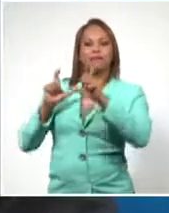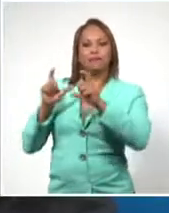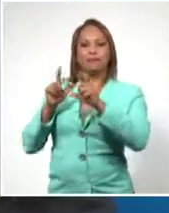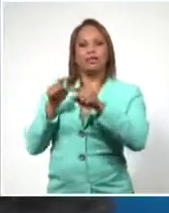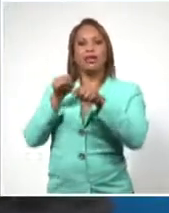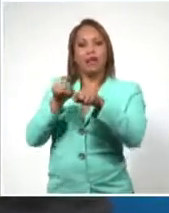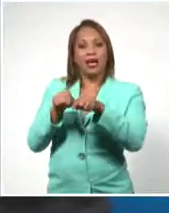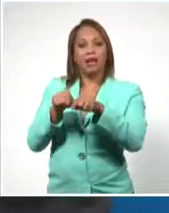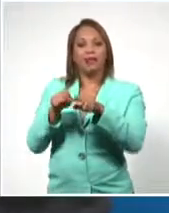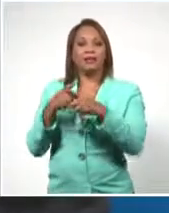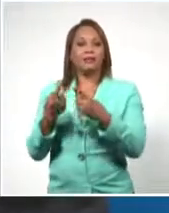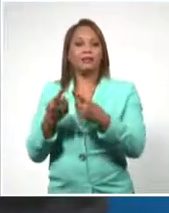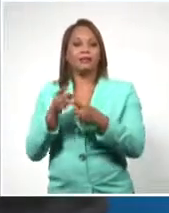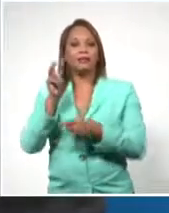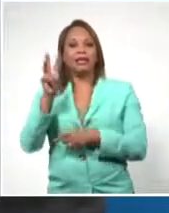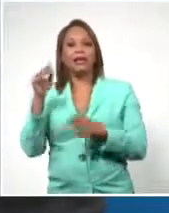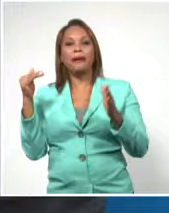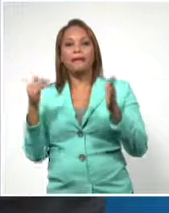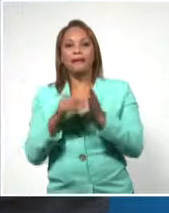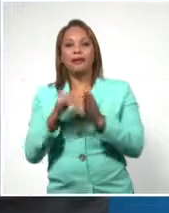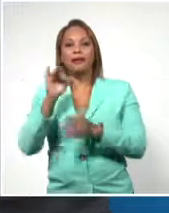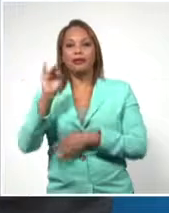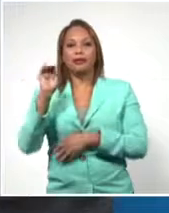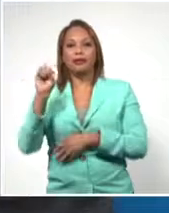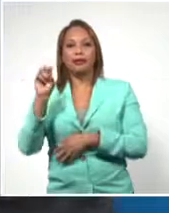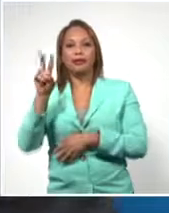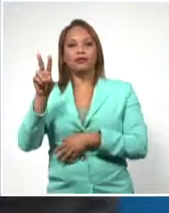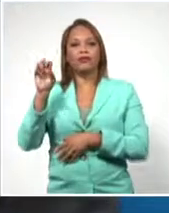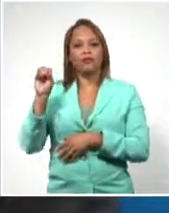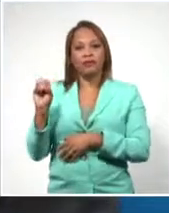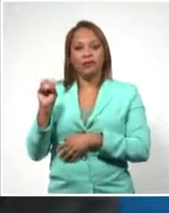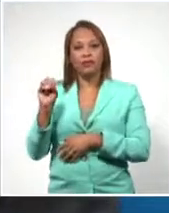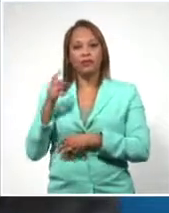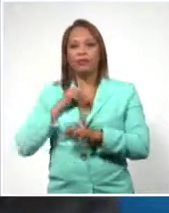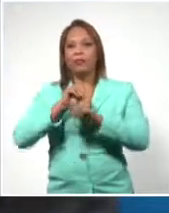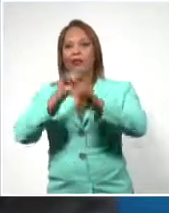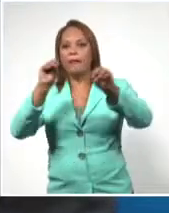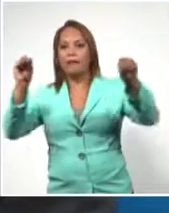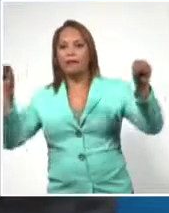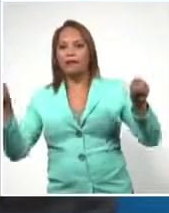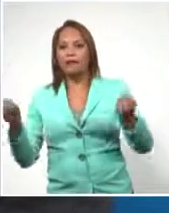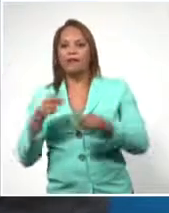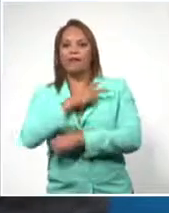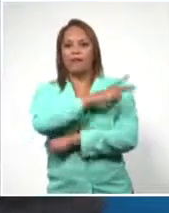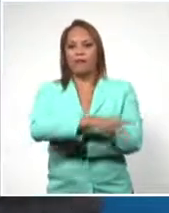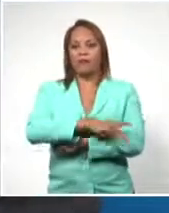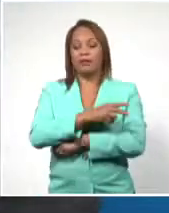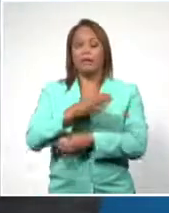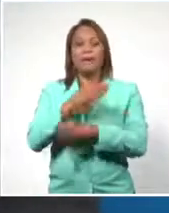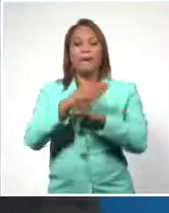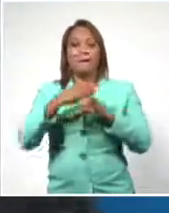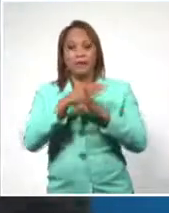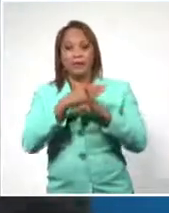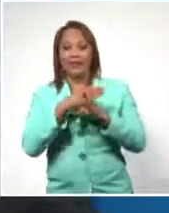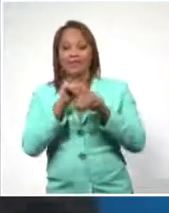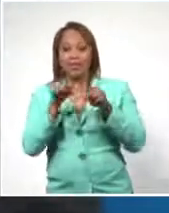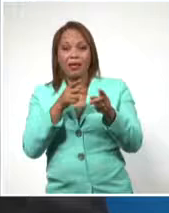operacional y 3.720 desplegadas, más de la mitad de